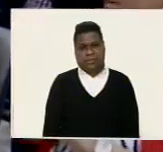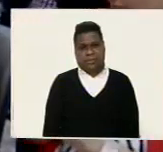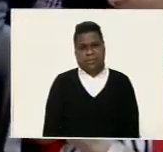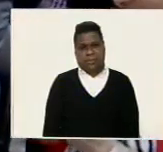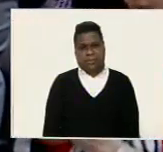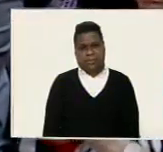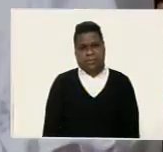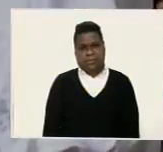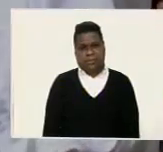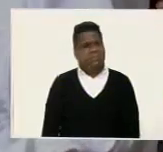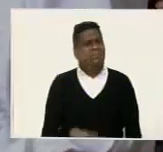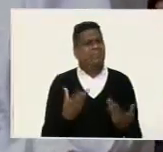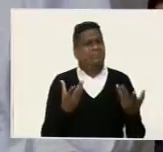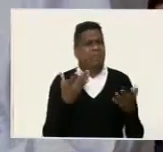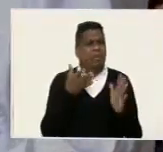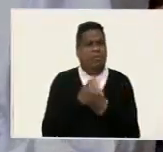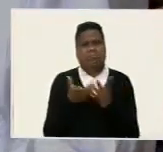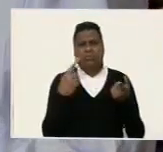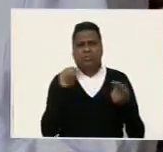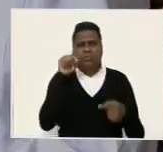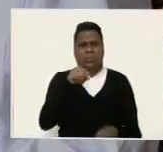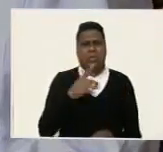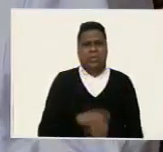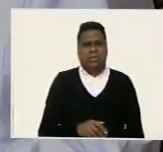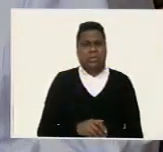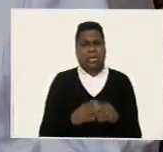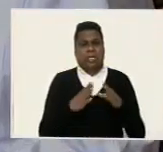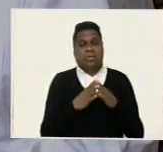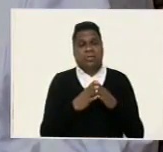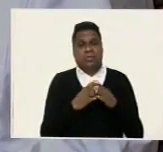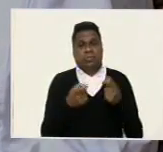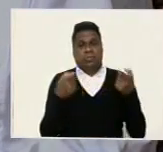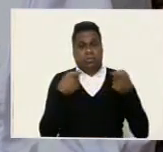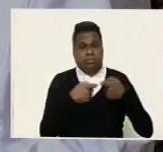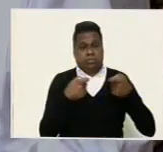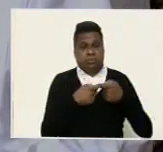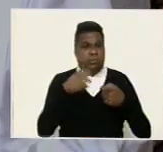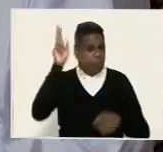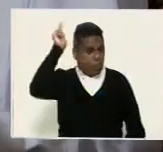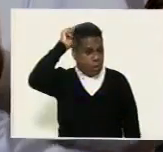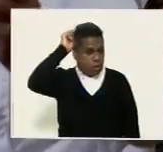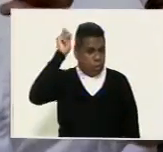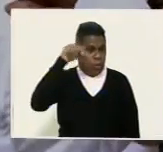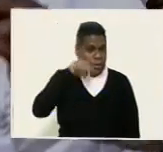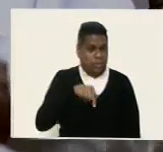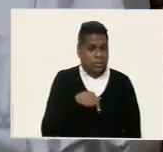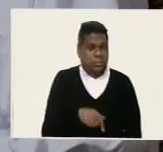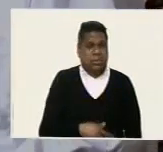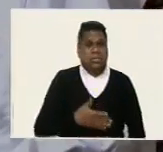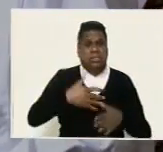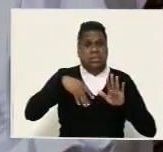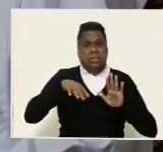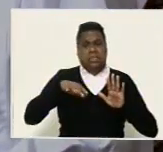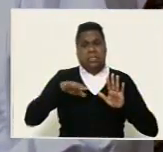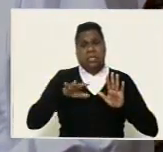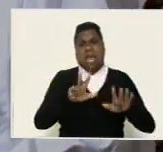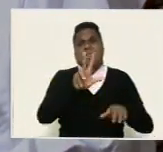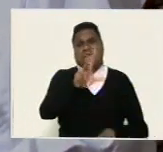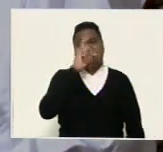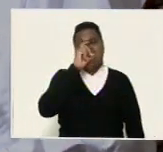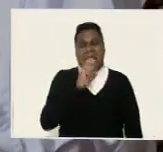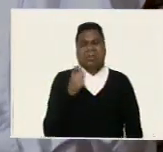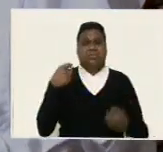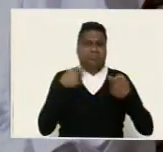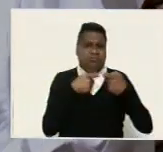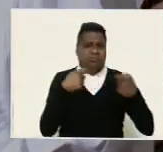Y cosas como esta. Mientras la guerra de Guaycaipuro aquí duró 13 años,